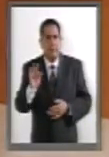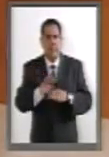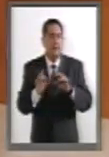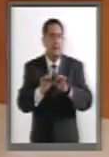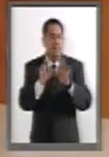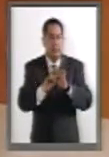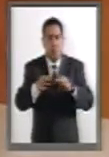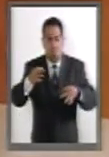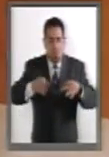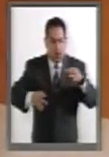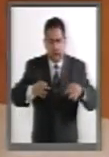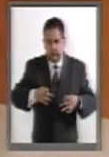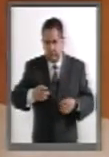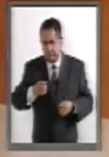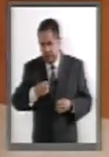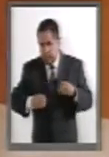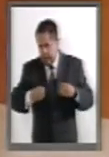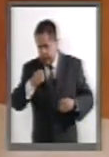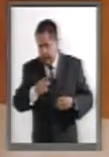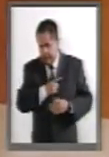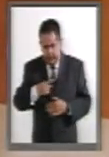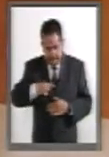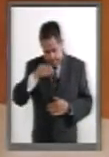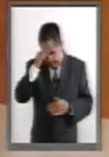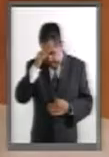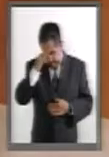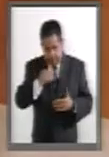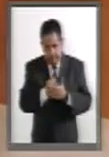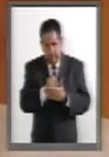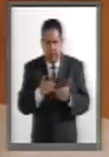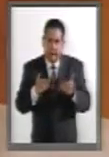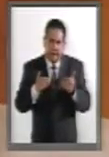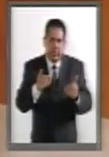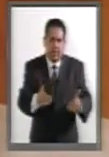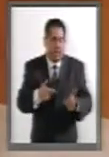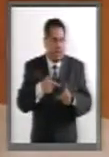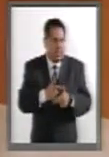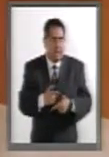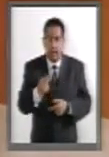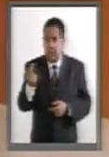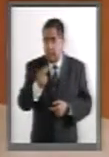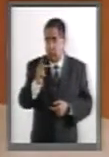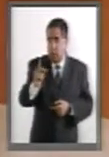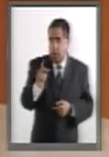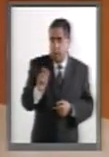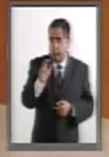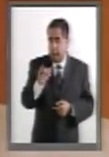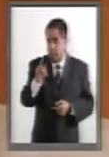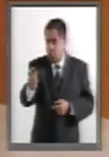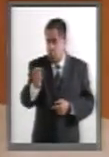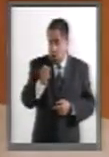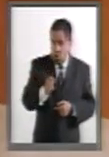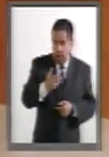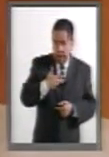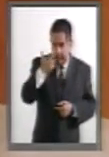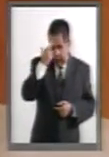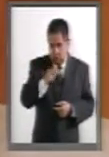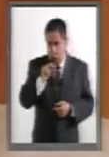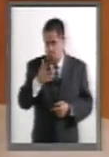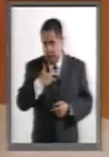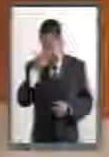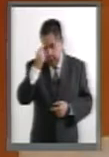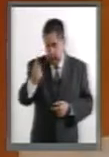circunstancias que el juez deberá valorar para determinar si la audiencia del perito tercero en discordia es justificada o